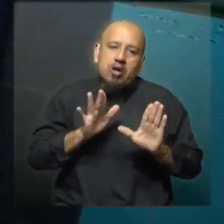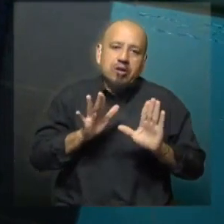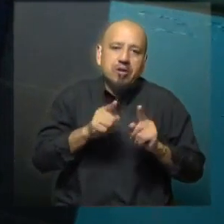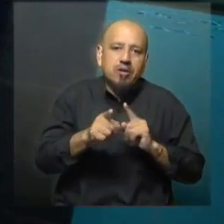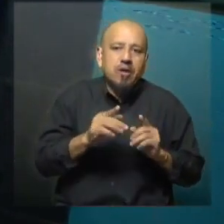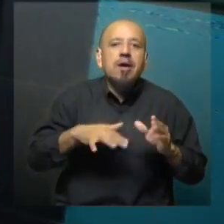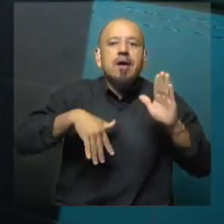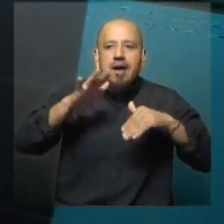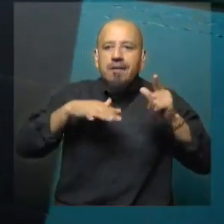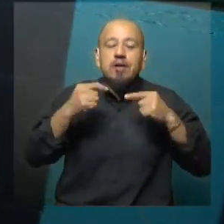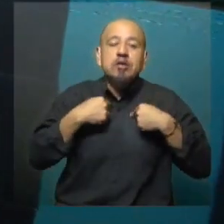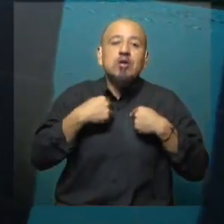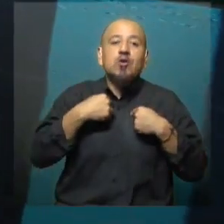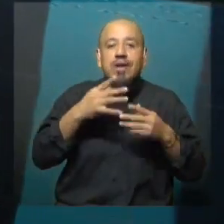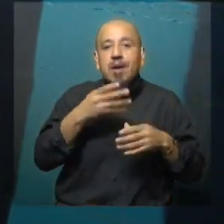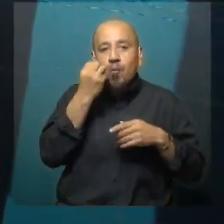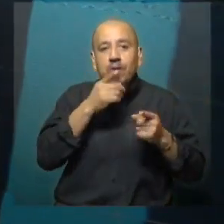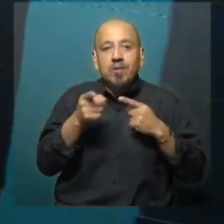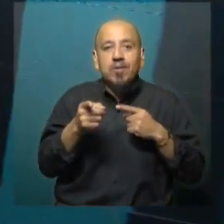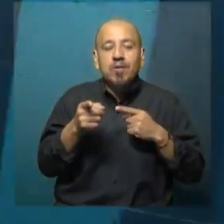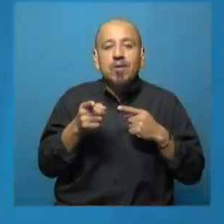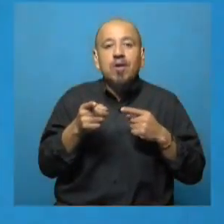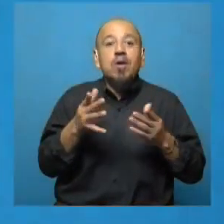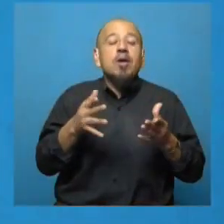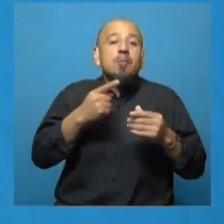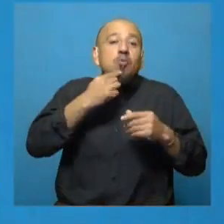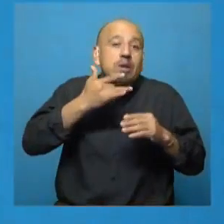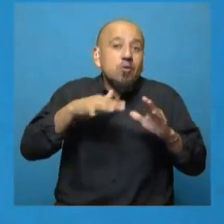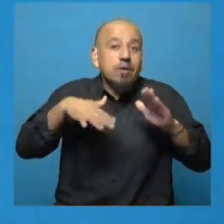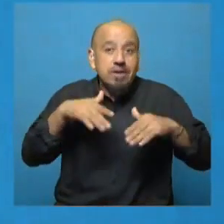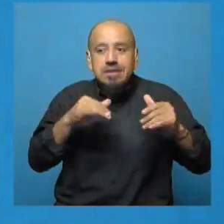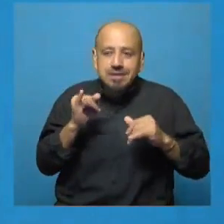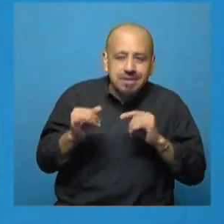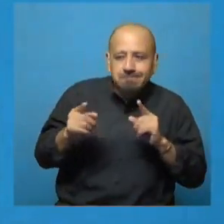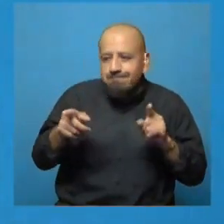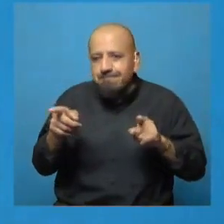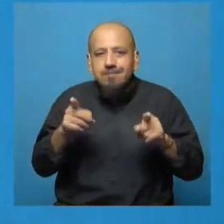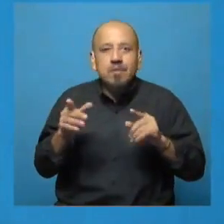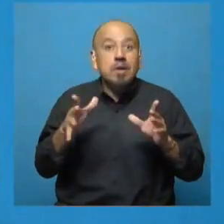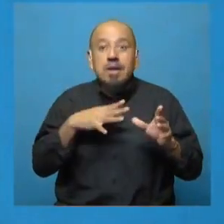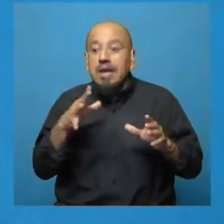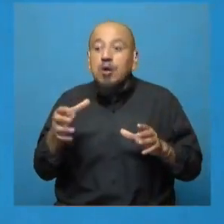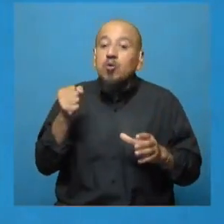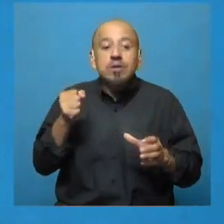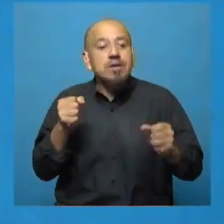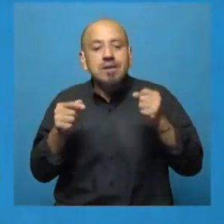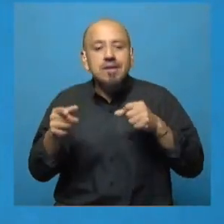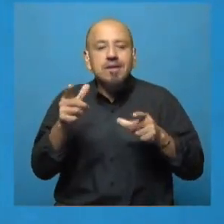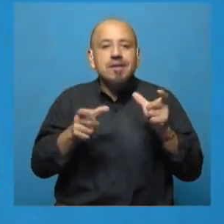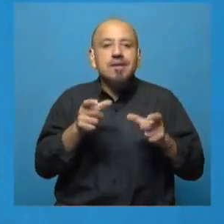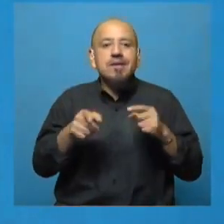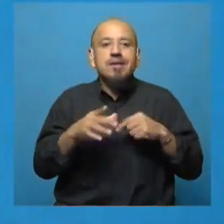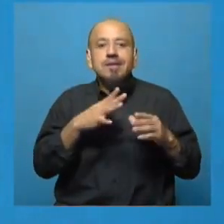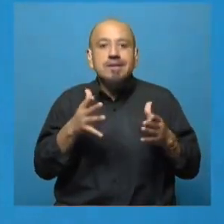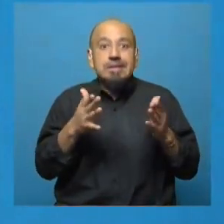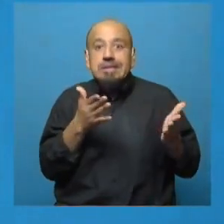tiene ganas A veces lo que está bueno ahora que parecía que no pero que sí Bueno era encontrar esa ese que era cuestión